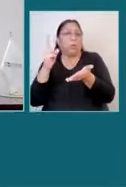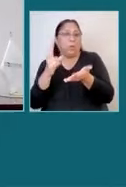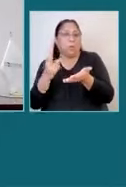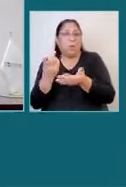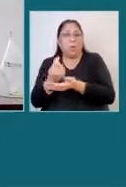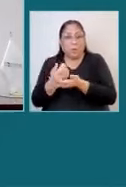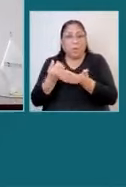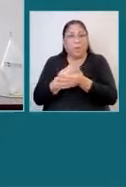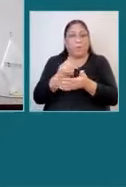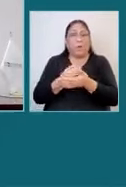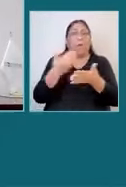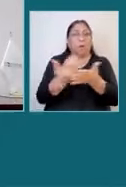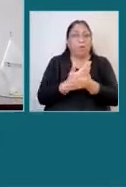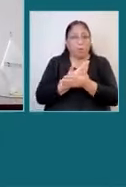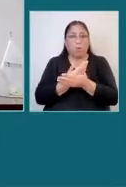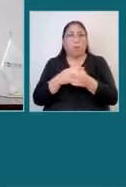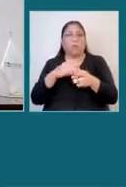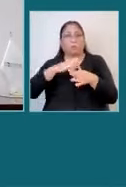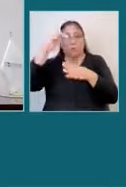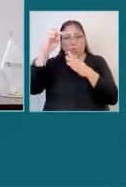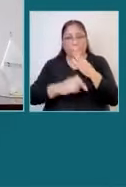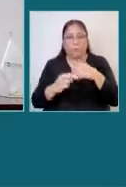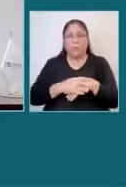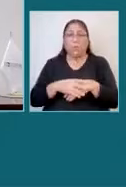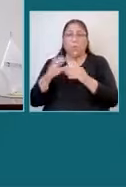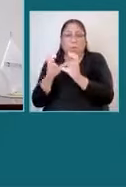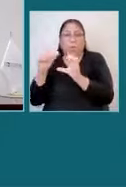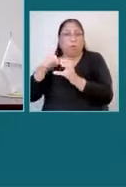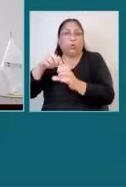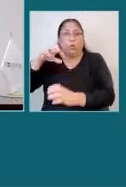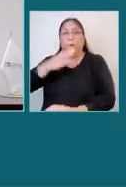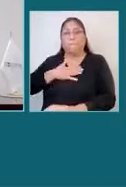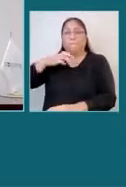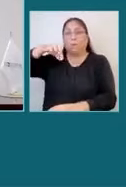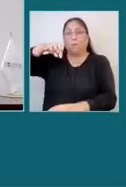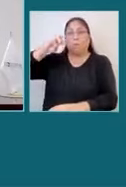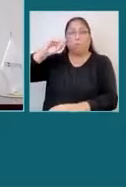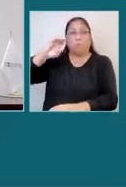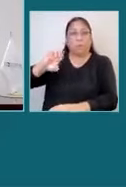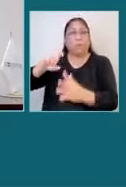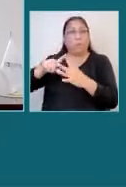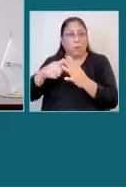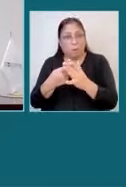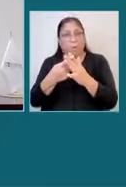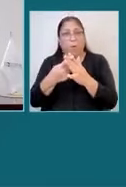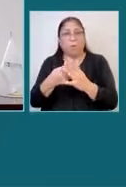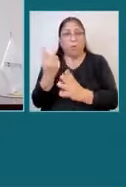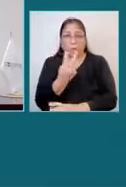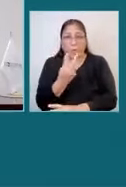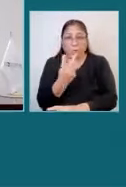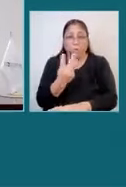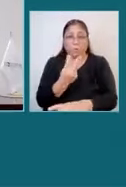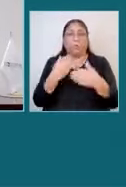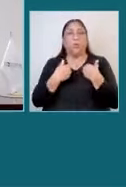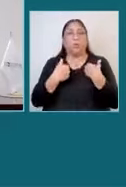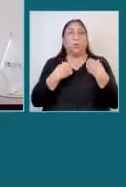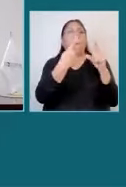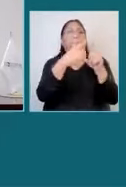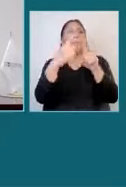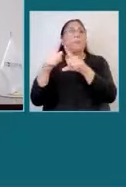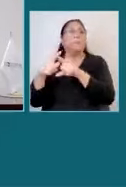Emprendimientos Innovadores y el Fondo MIPYME Emprendedor. Como te comenté, cada uno de estos fondos tiene